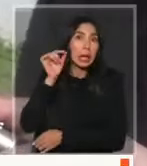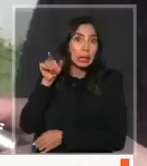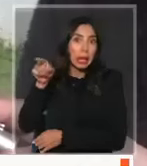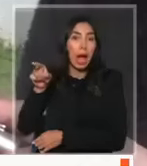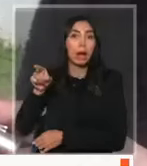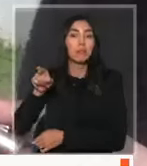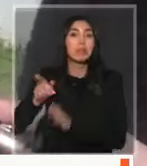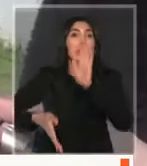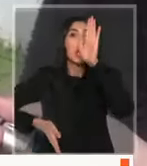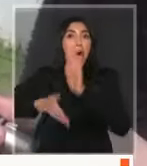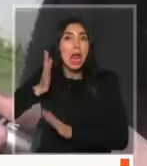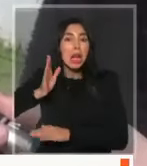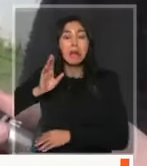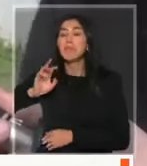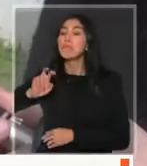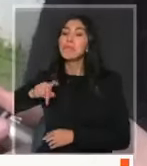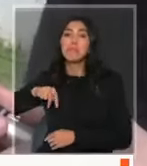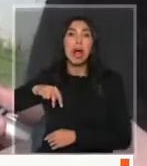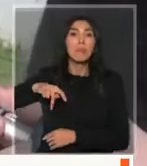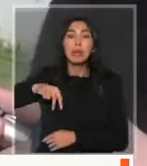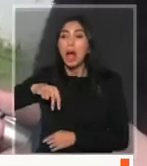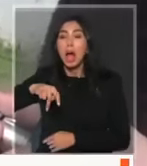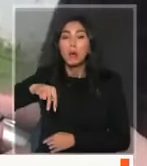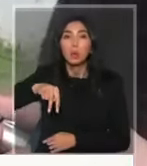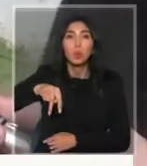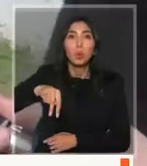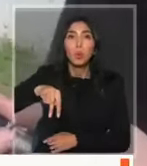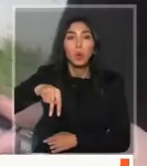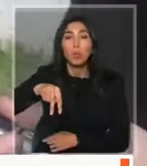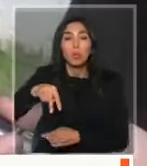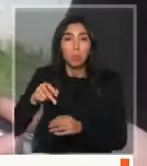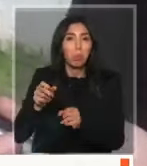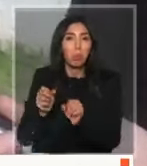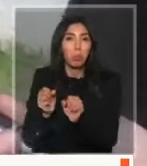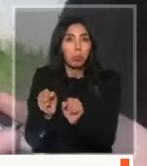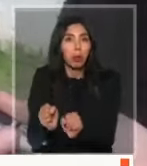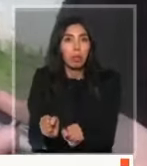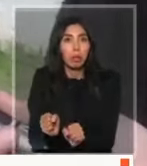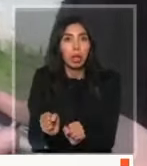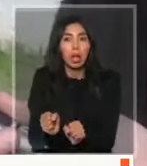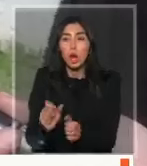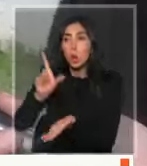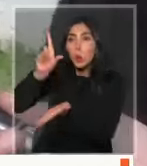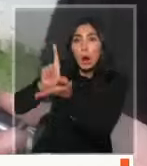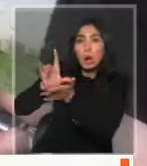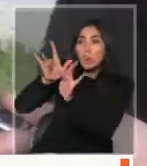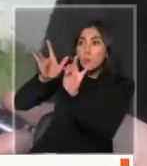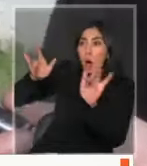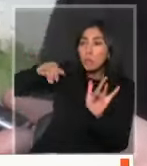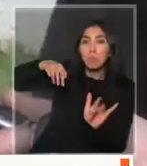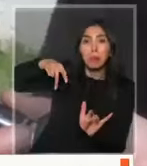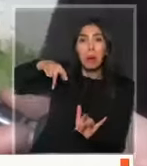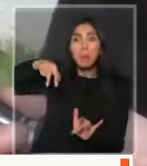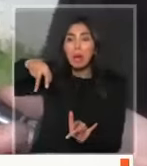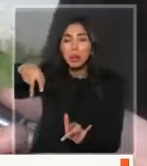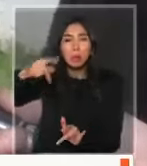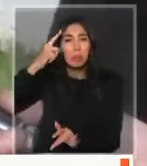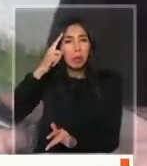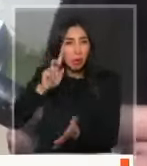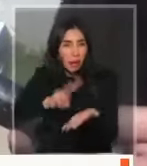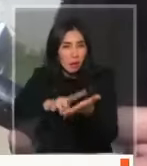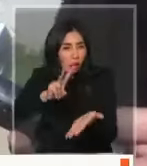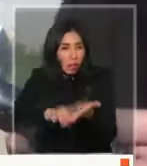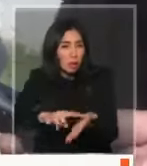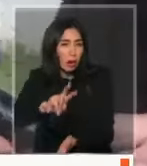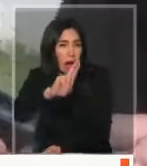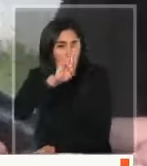salió caminando por arriba en algún sitio aledaño, pero la verdad es muy raro.